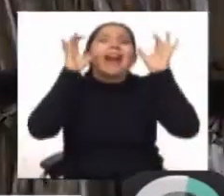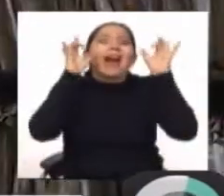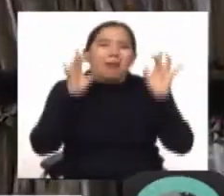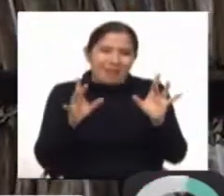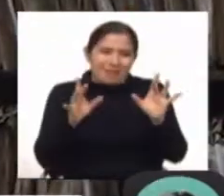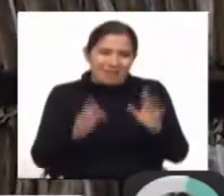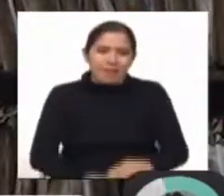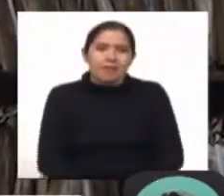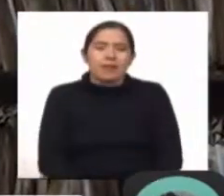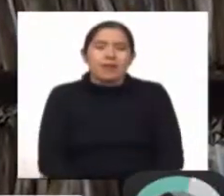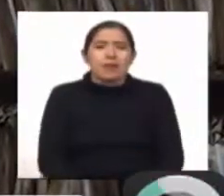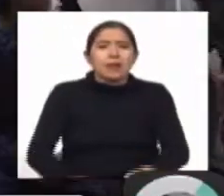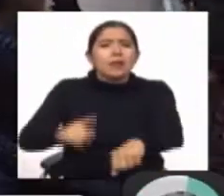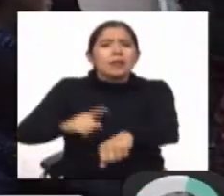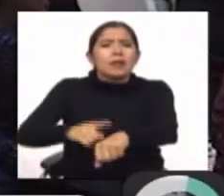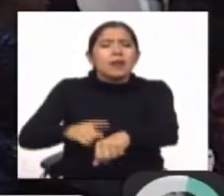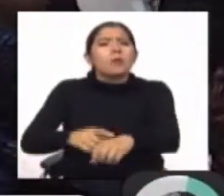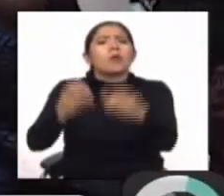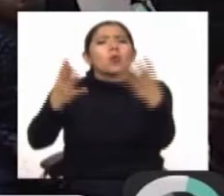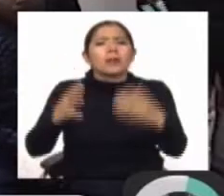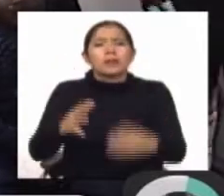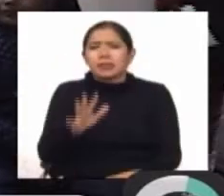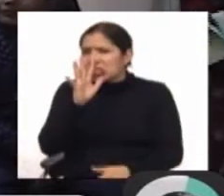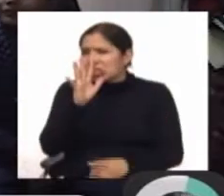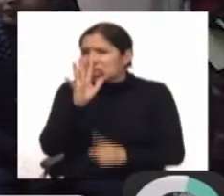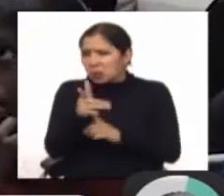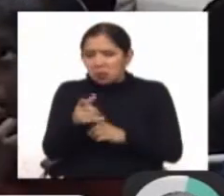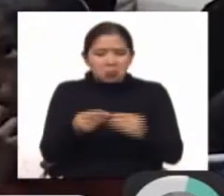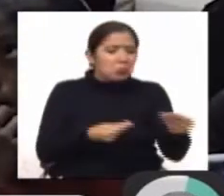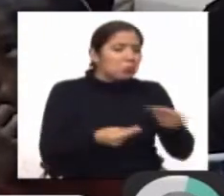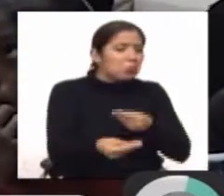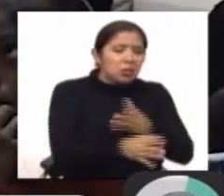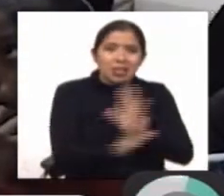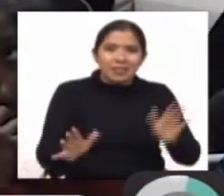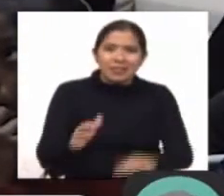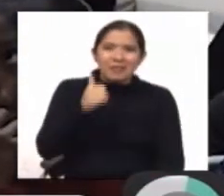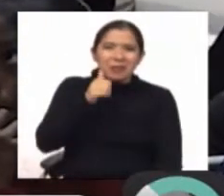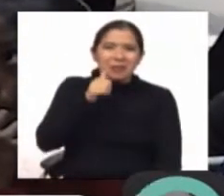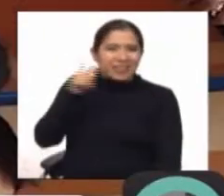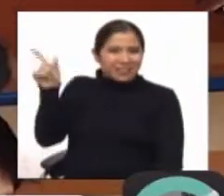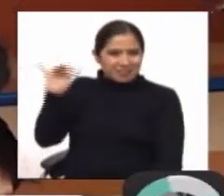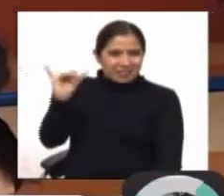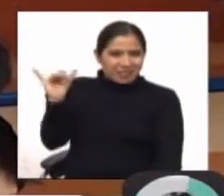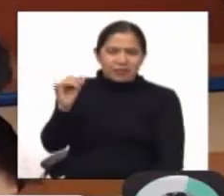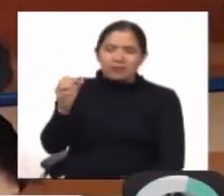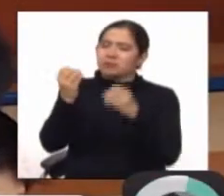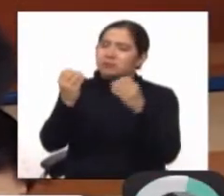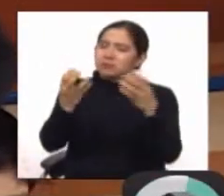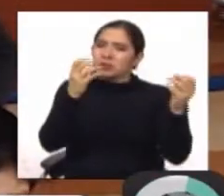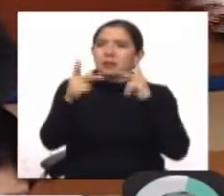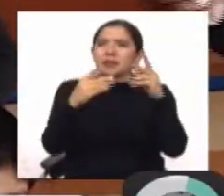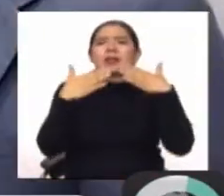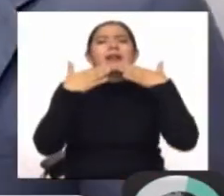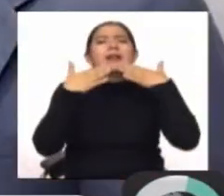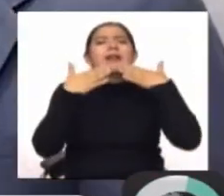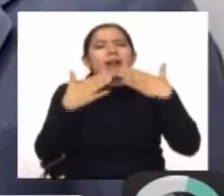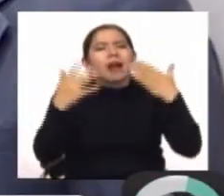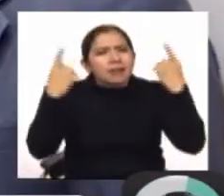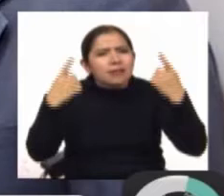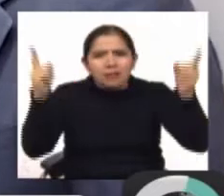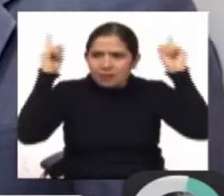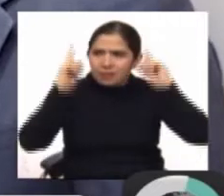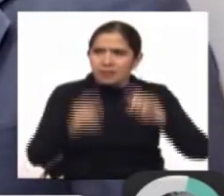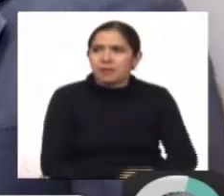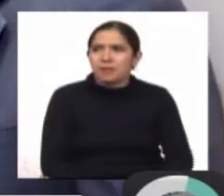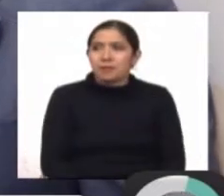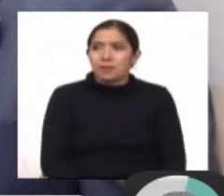ahora. El tiempo de trámite es menor a 5 minutos. Así como doña Lidia, existen varias personas que agradecen esta implementación. Trabajo en una